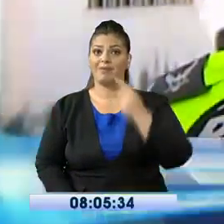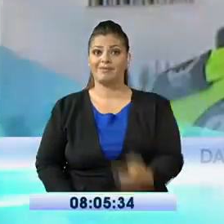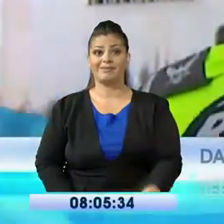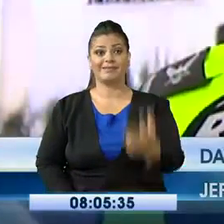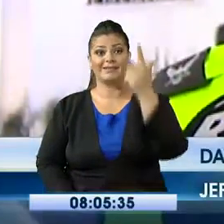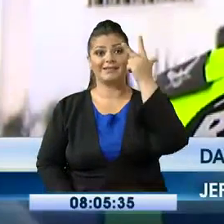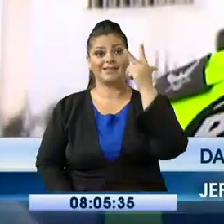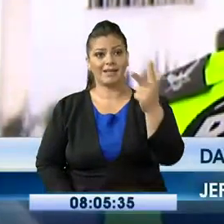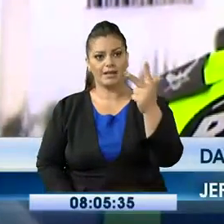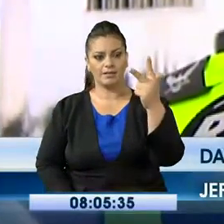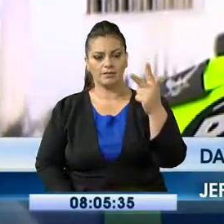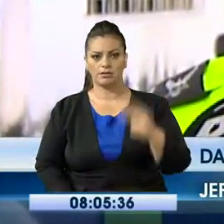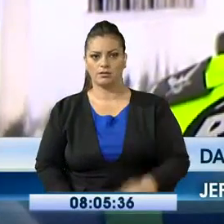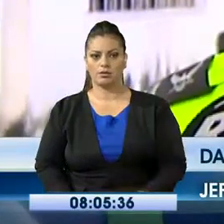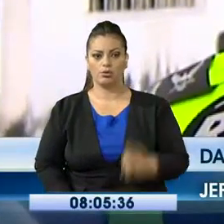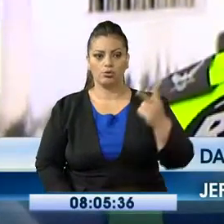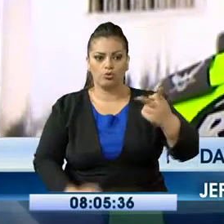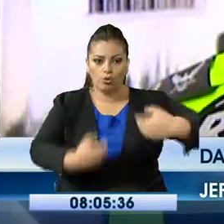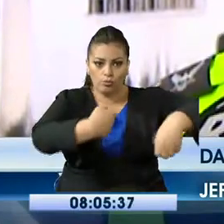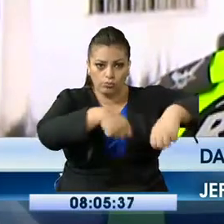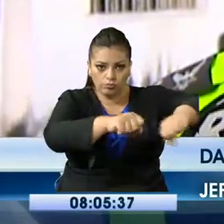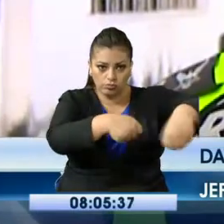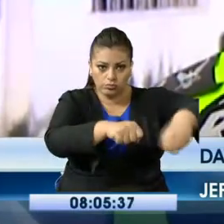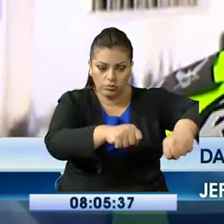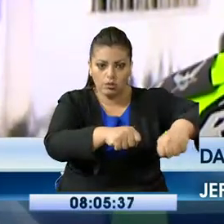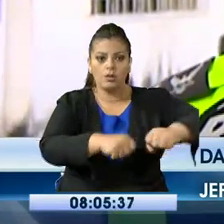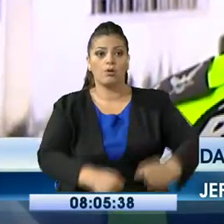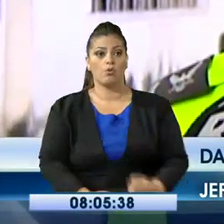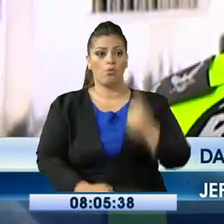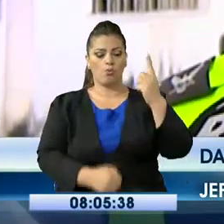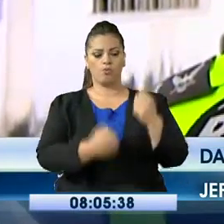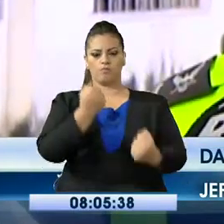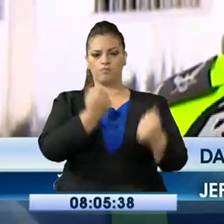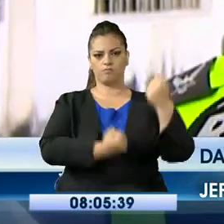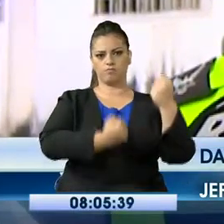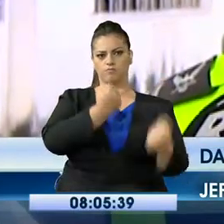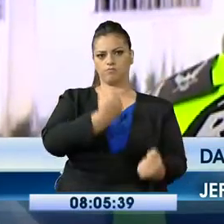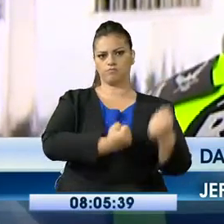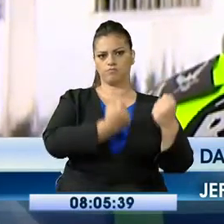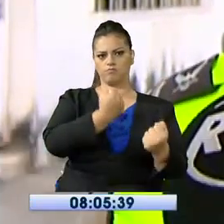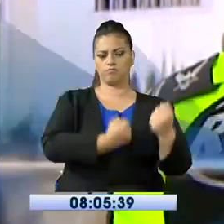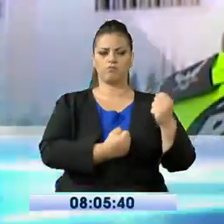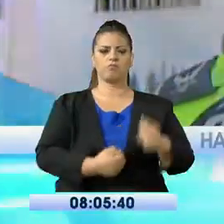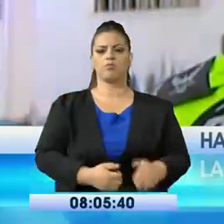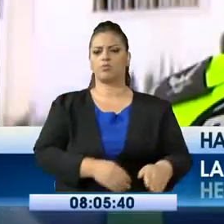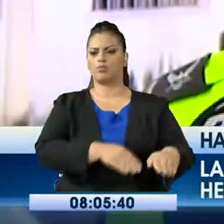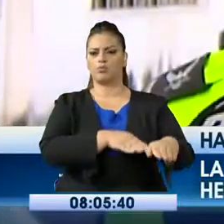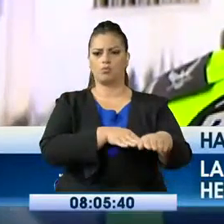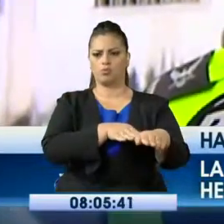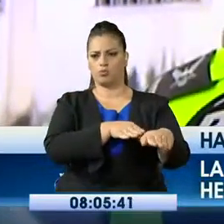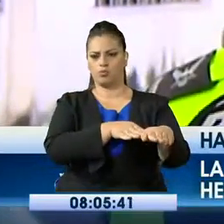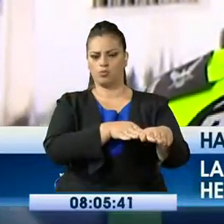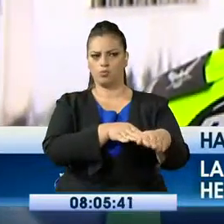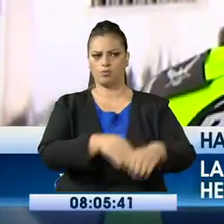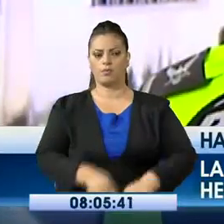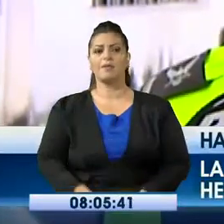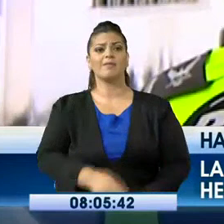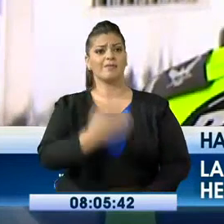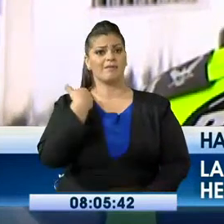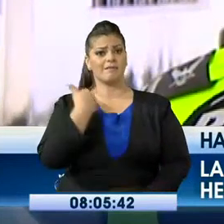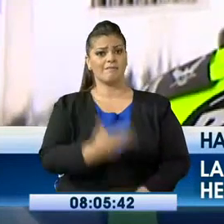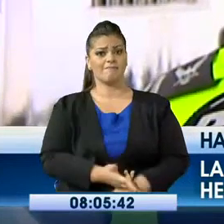y uno en un vehículo los dos sujetos que se trasladaban en la motocicleta habían estado armados